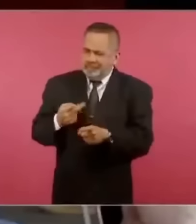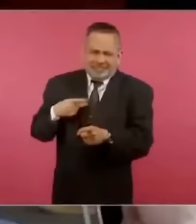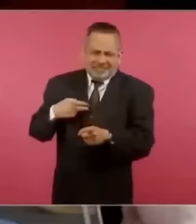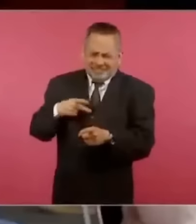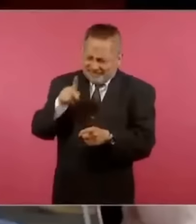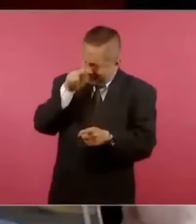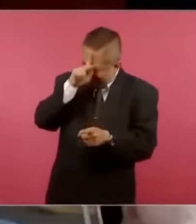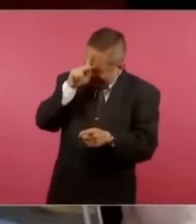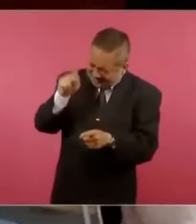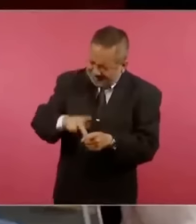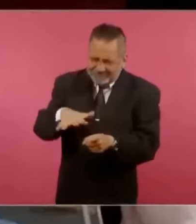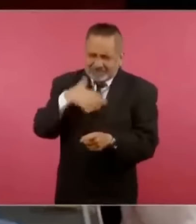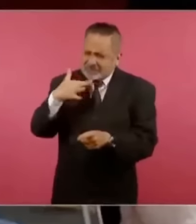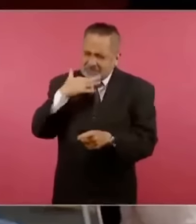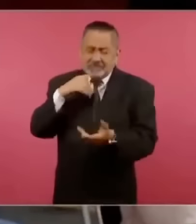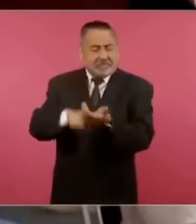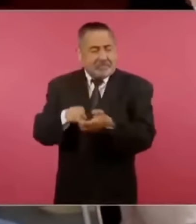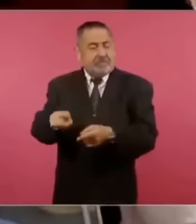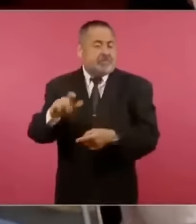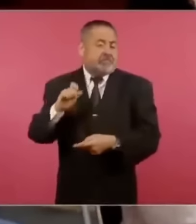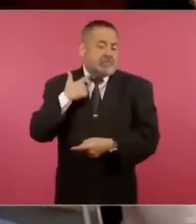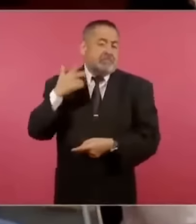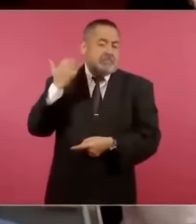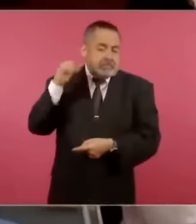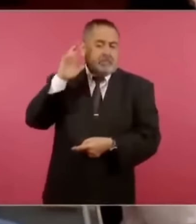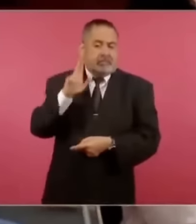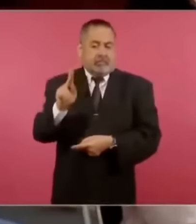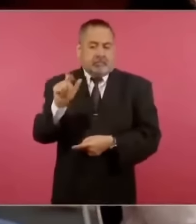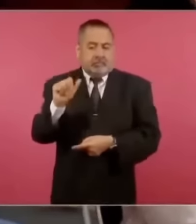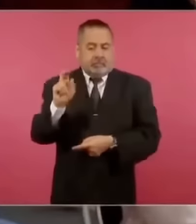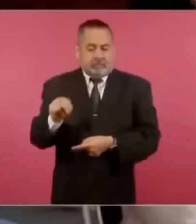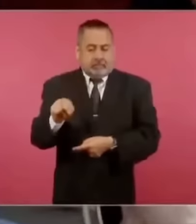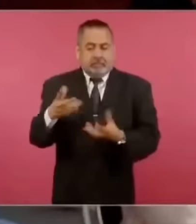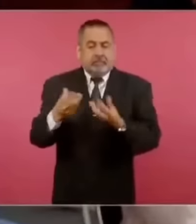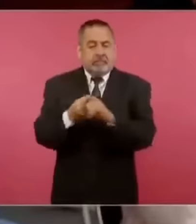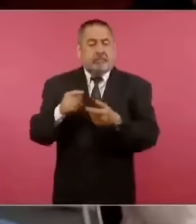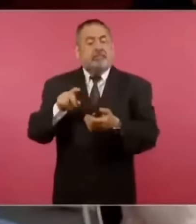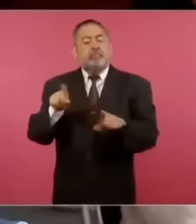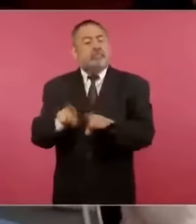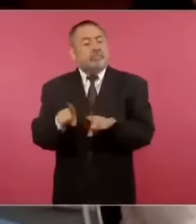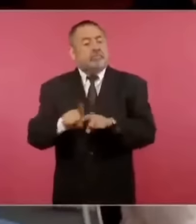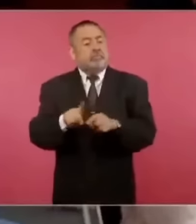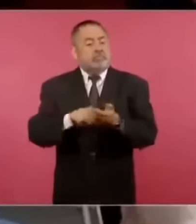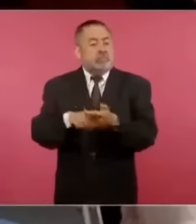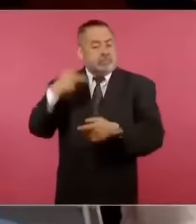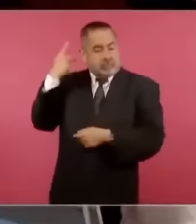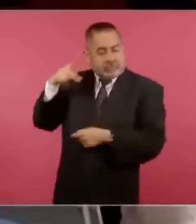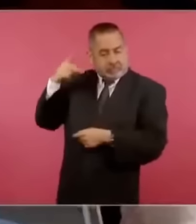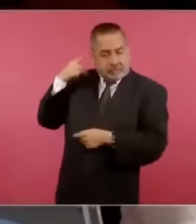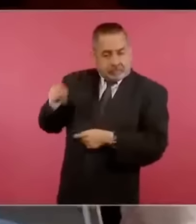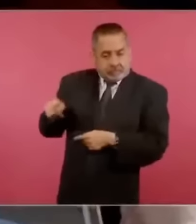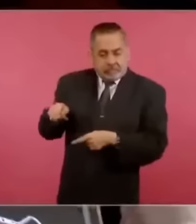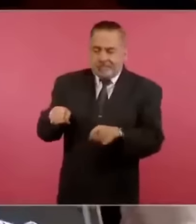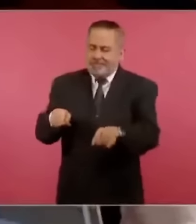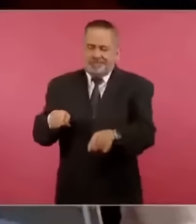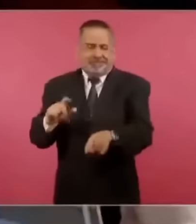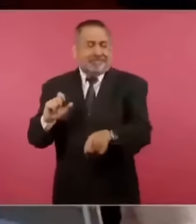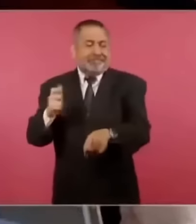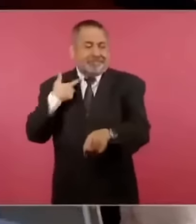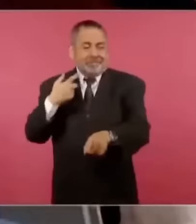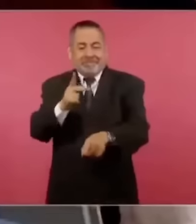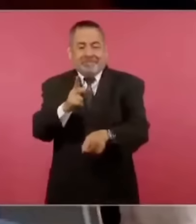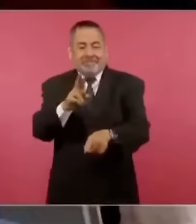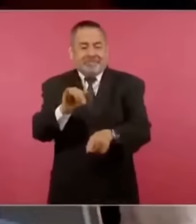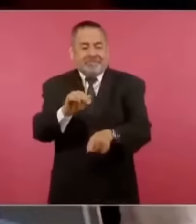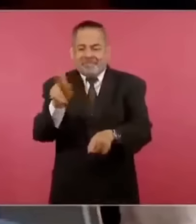PAN, presidente, de lo peor. Y en el caso de acá de Puebla, lo peor del PRI. Y